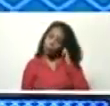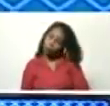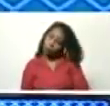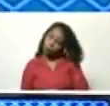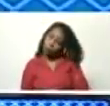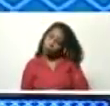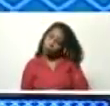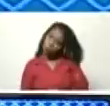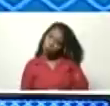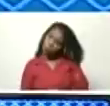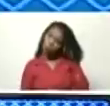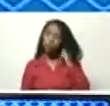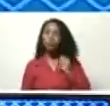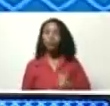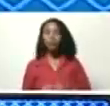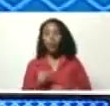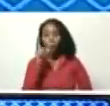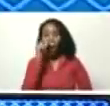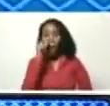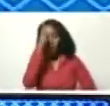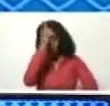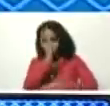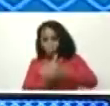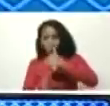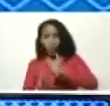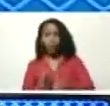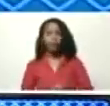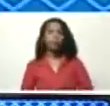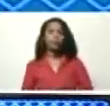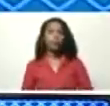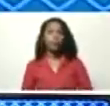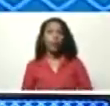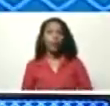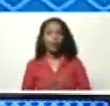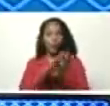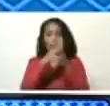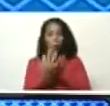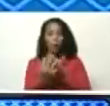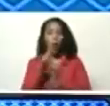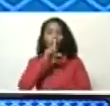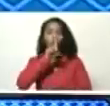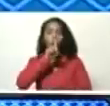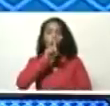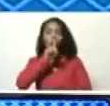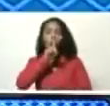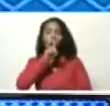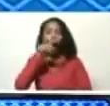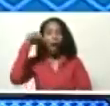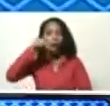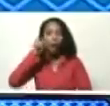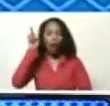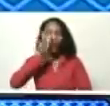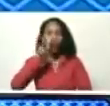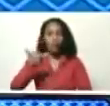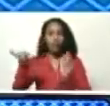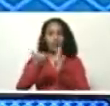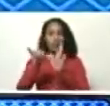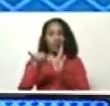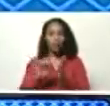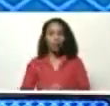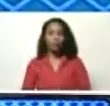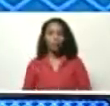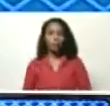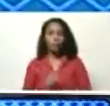un hombre humilde del barrio El Loro, aquí en el Valle.